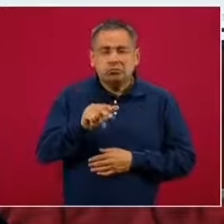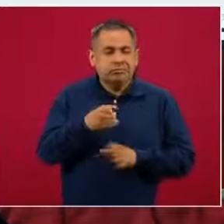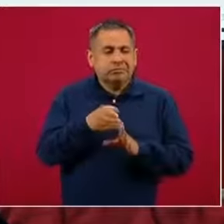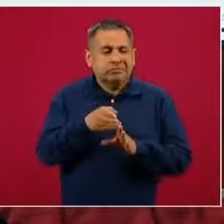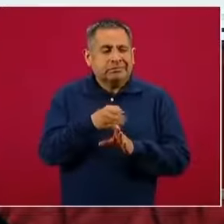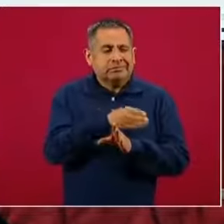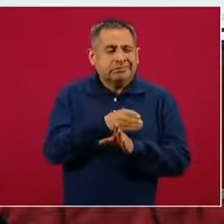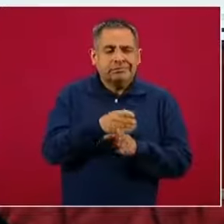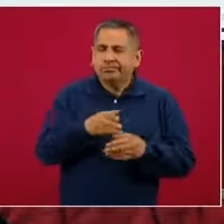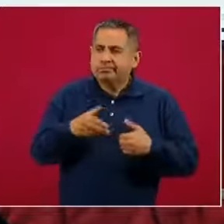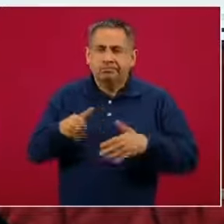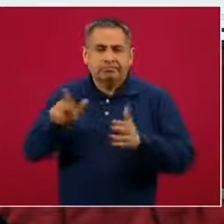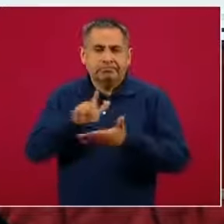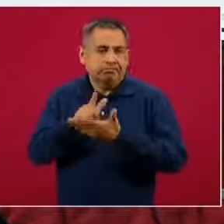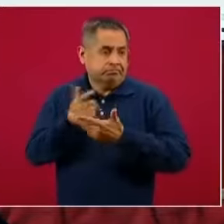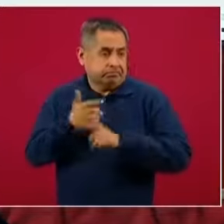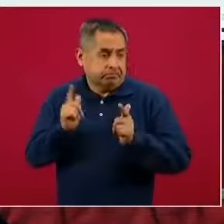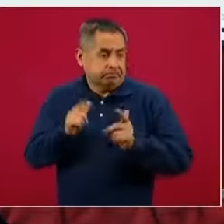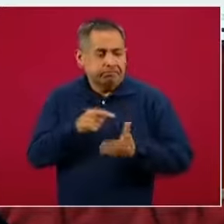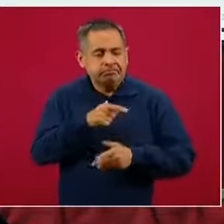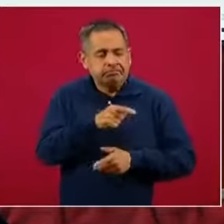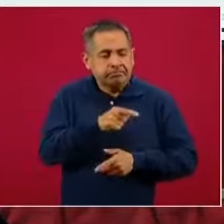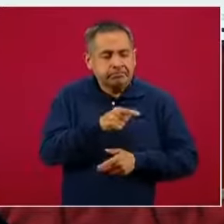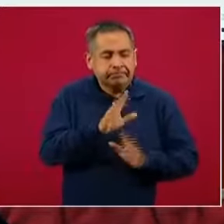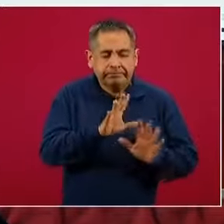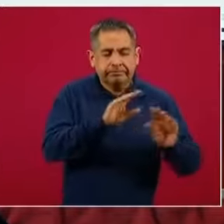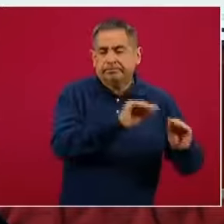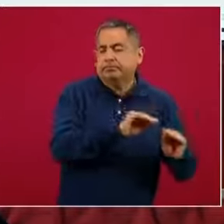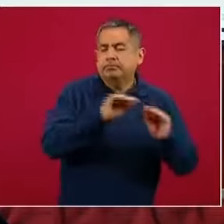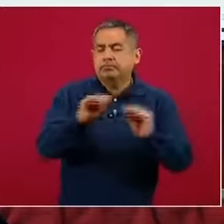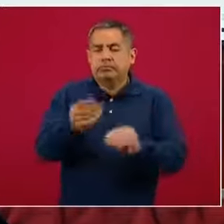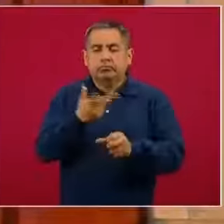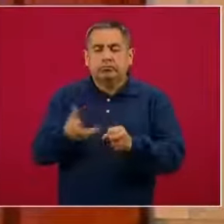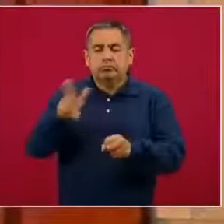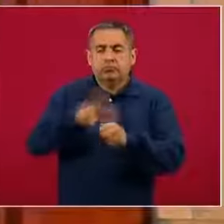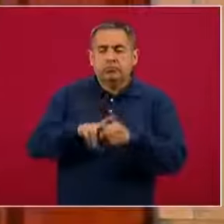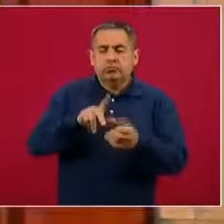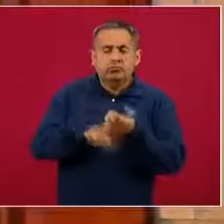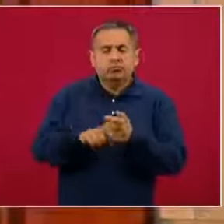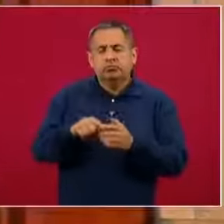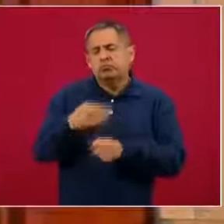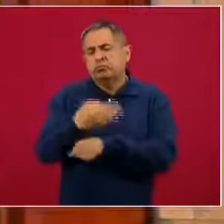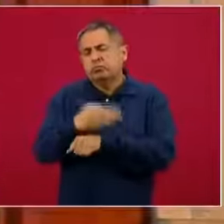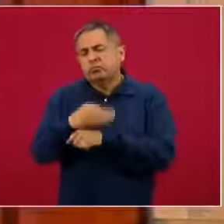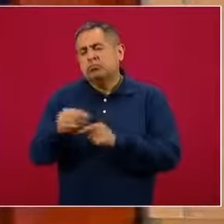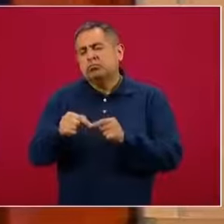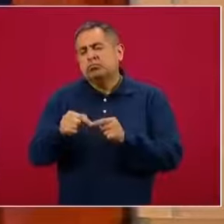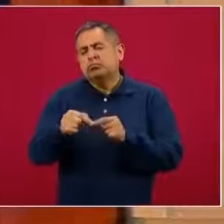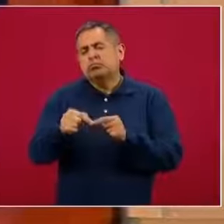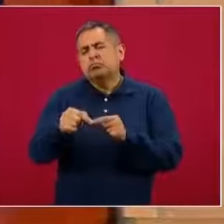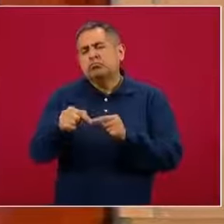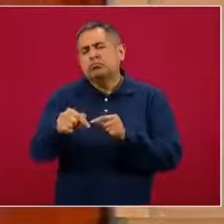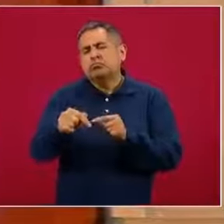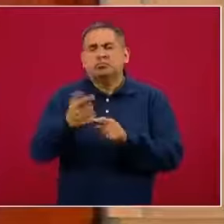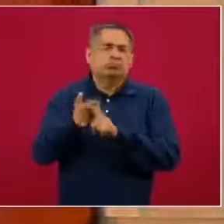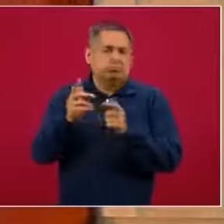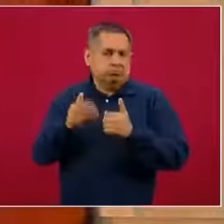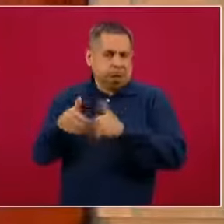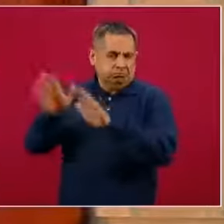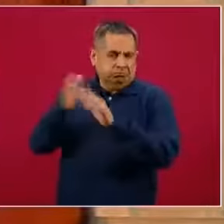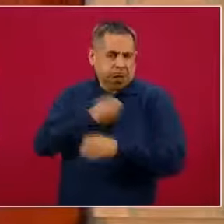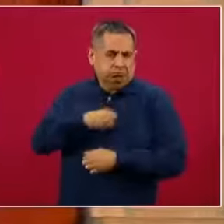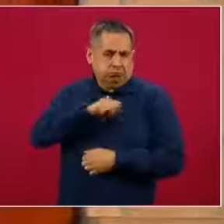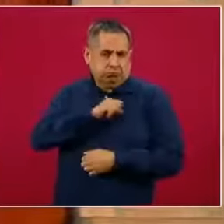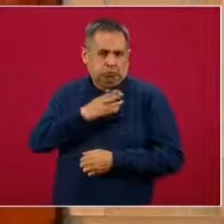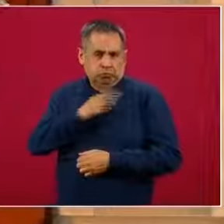prealta, pues entonces se van a un hospital de convalecientes a los últimos días, pero eso libera espacios